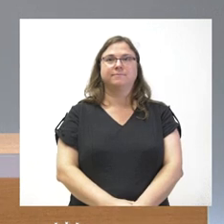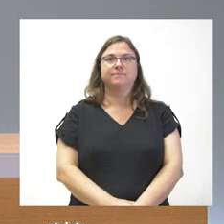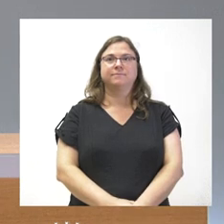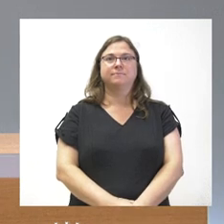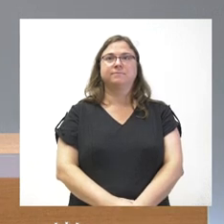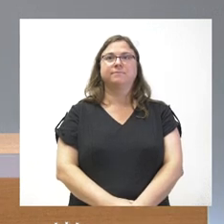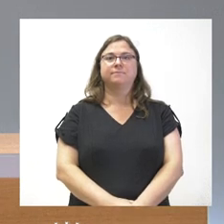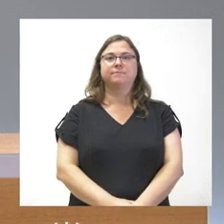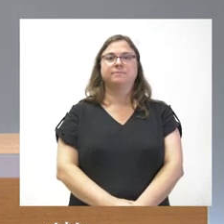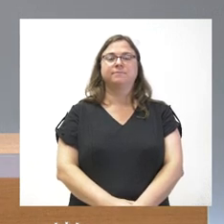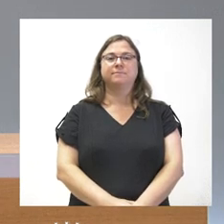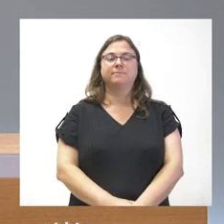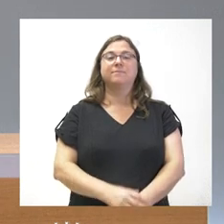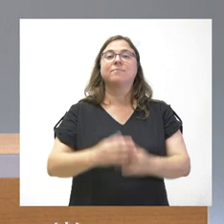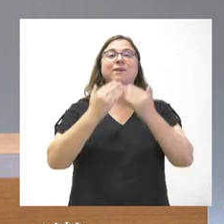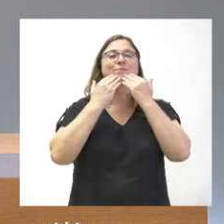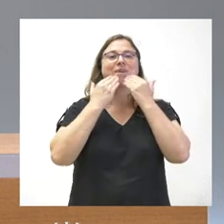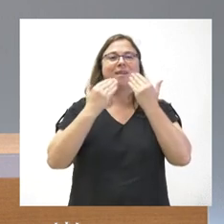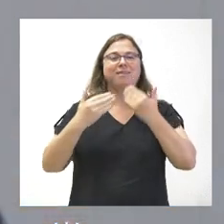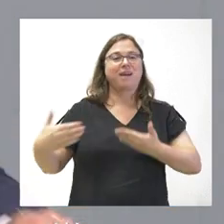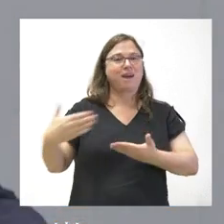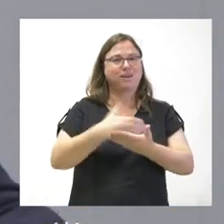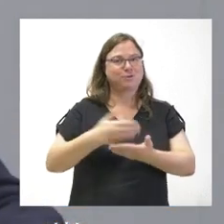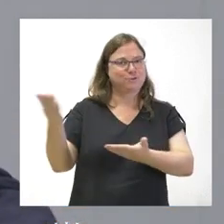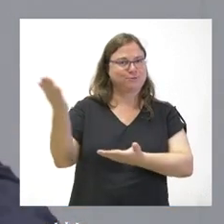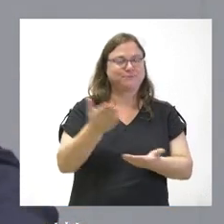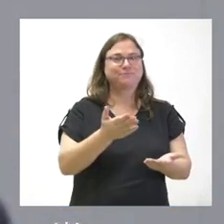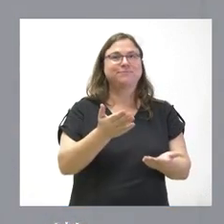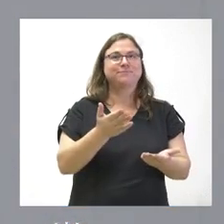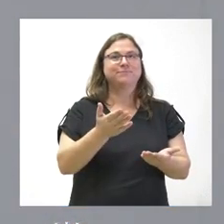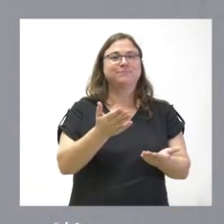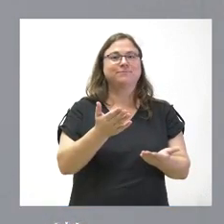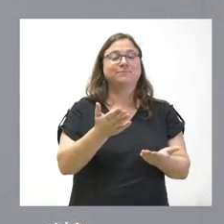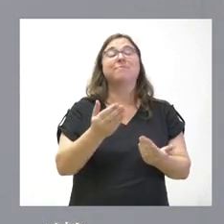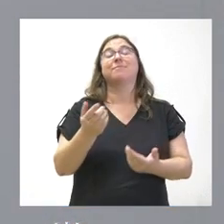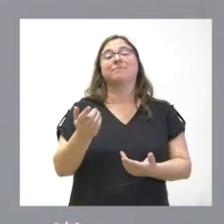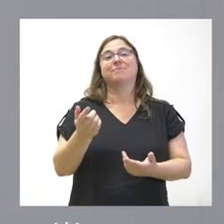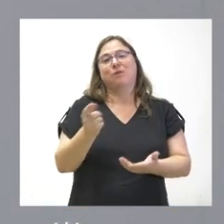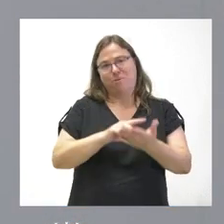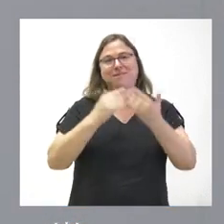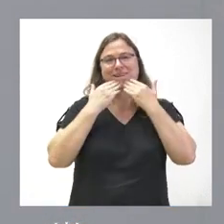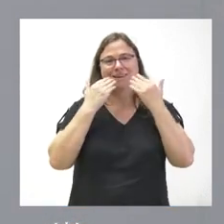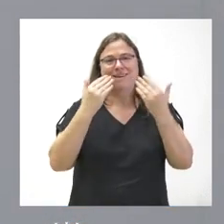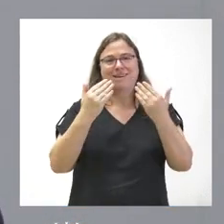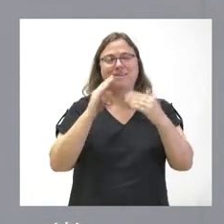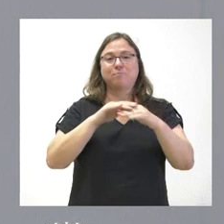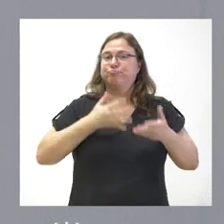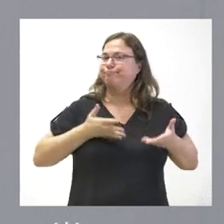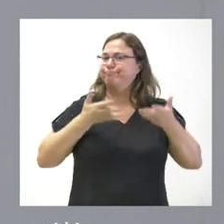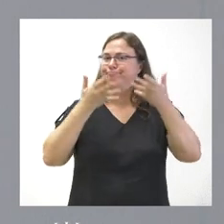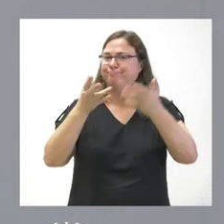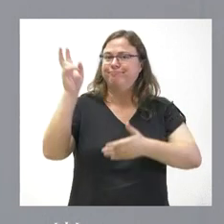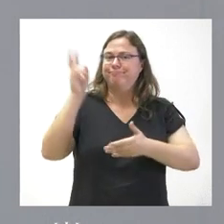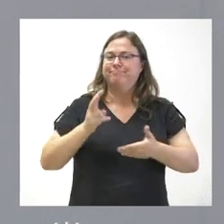Bueno pues muchas gracias a todos ustedes y una vez más a su disposición